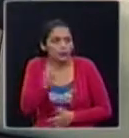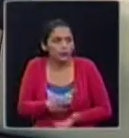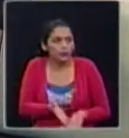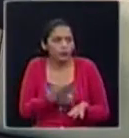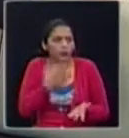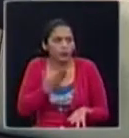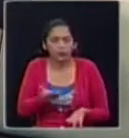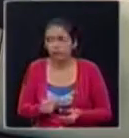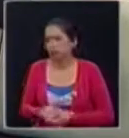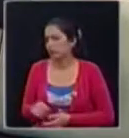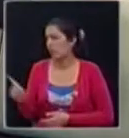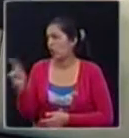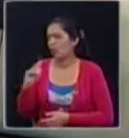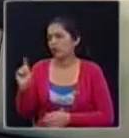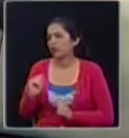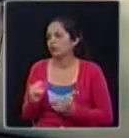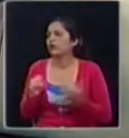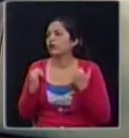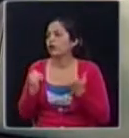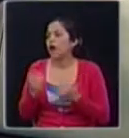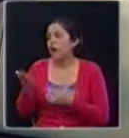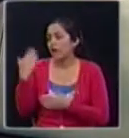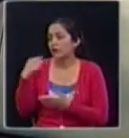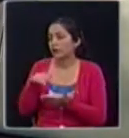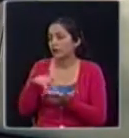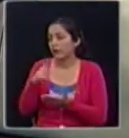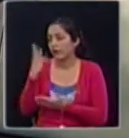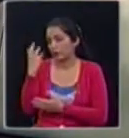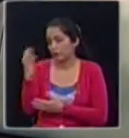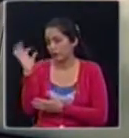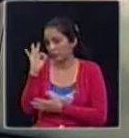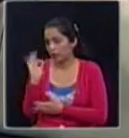el crédito tributario sobre el 14%. El IVA no pertenece